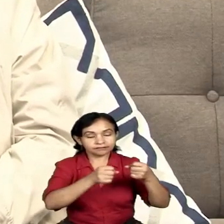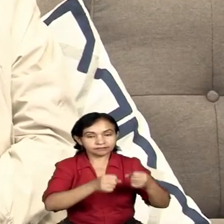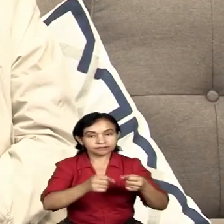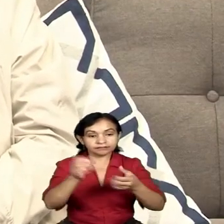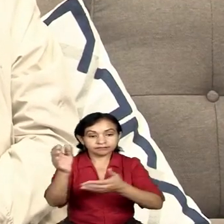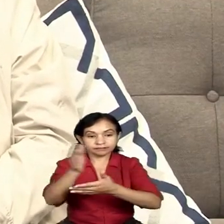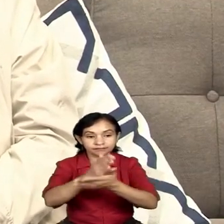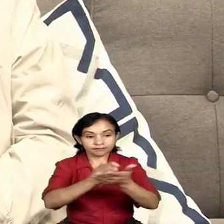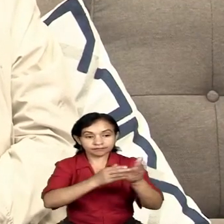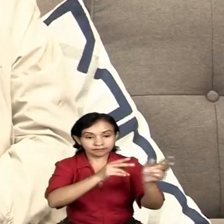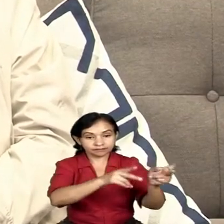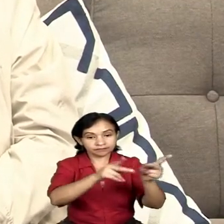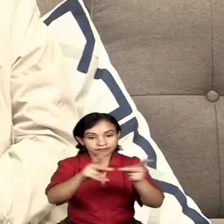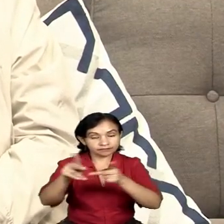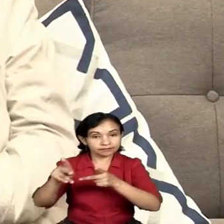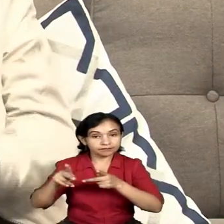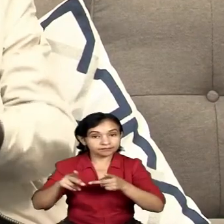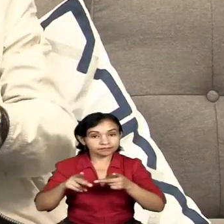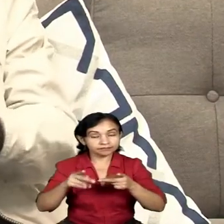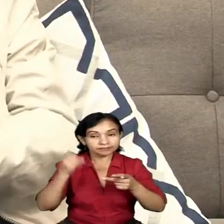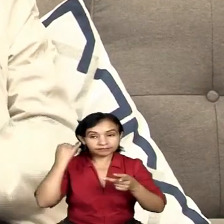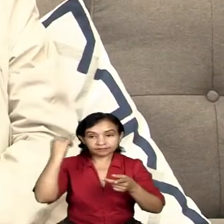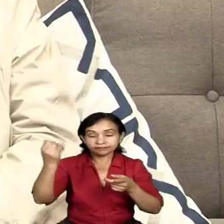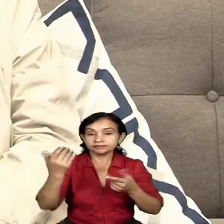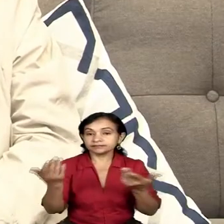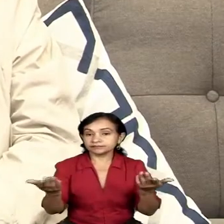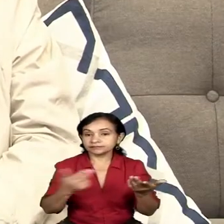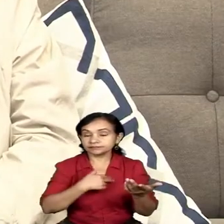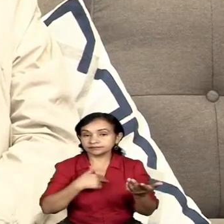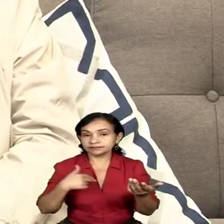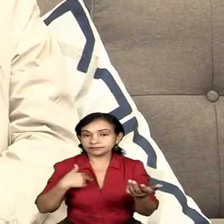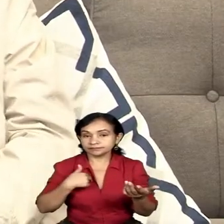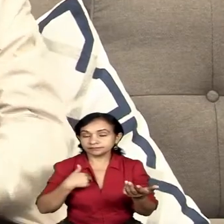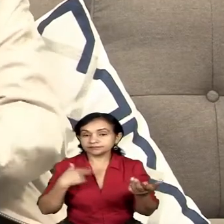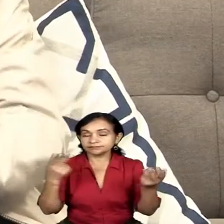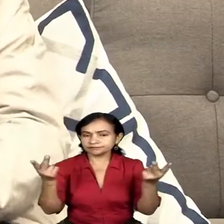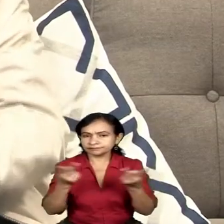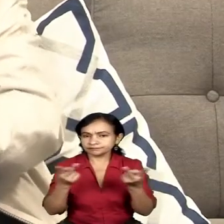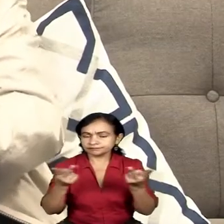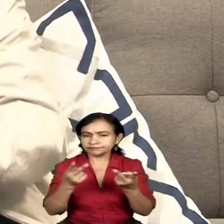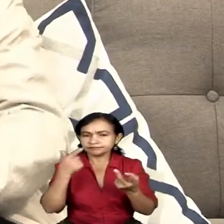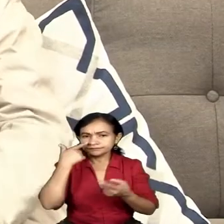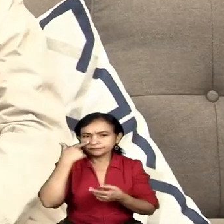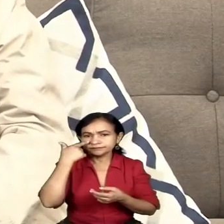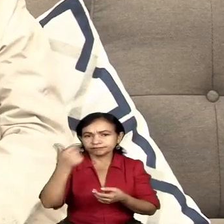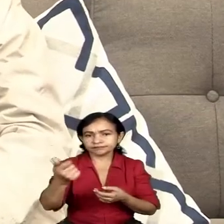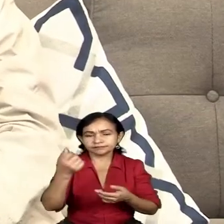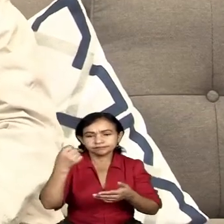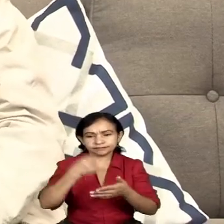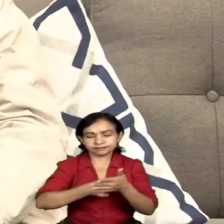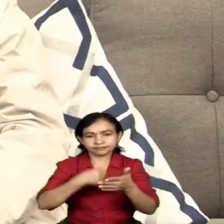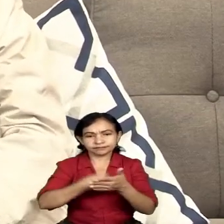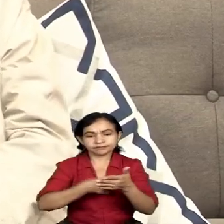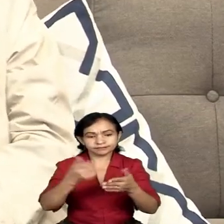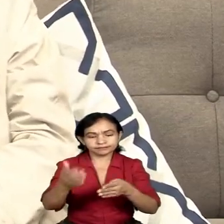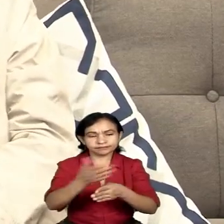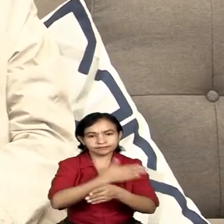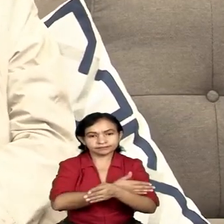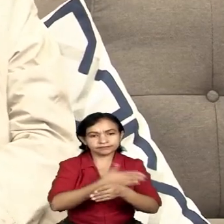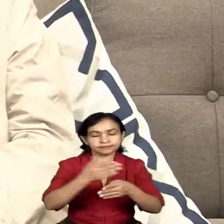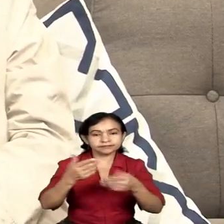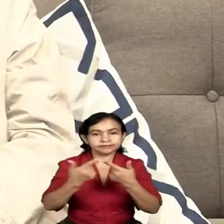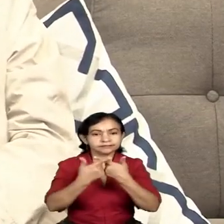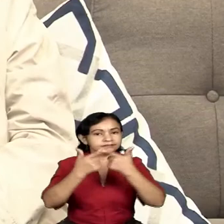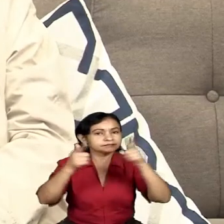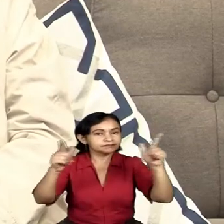ellos que vivieron o convivieron o conocieron la lucha del gobierno,